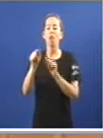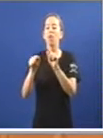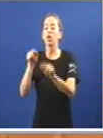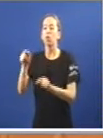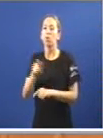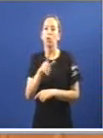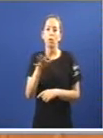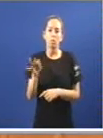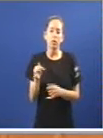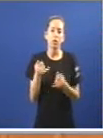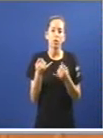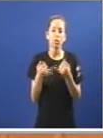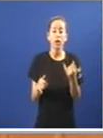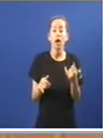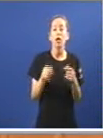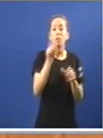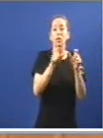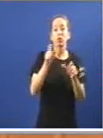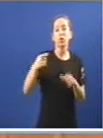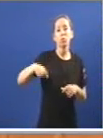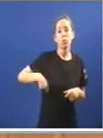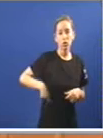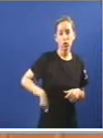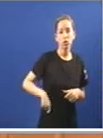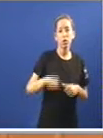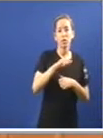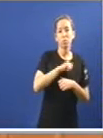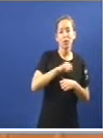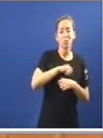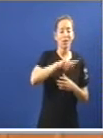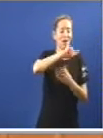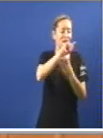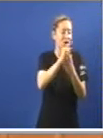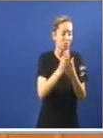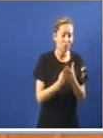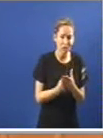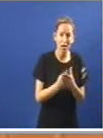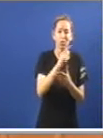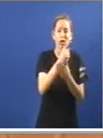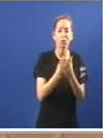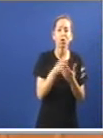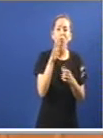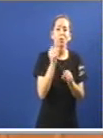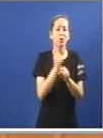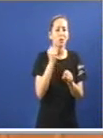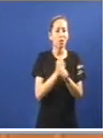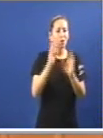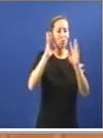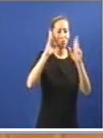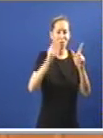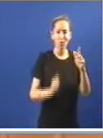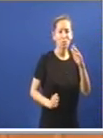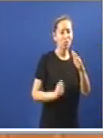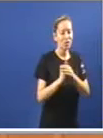entre esos profesionales es merecen también es gota da si es gota dos por dar todo de sí y no llegar a